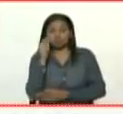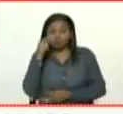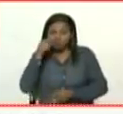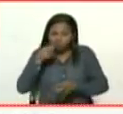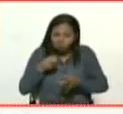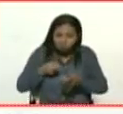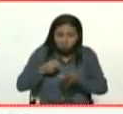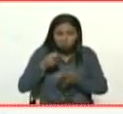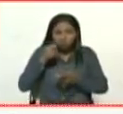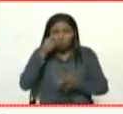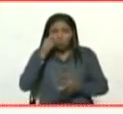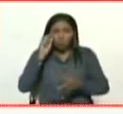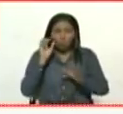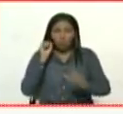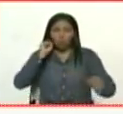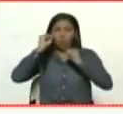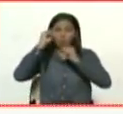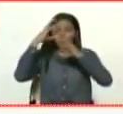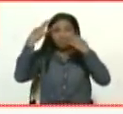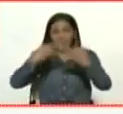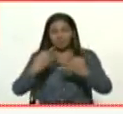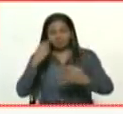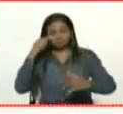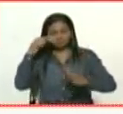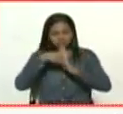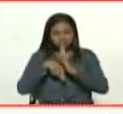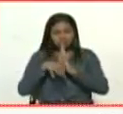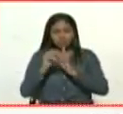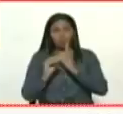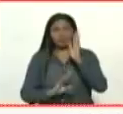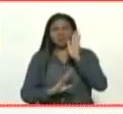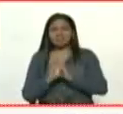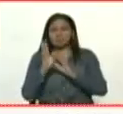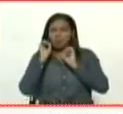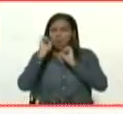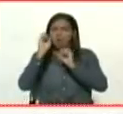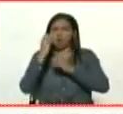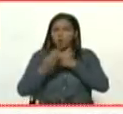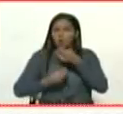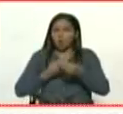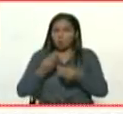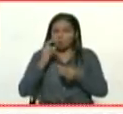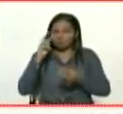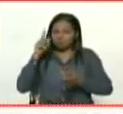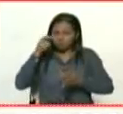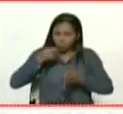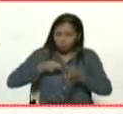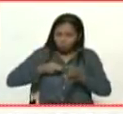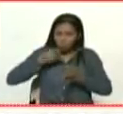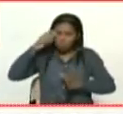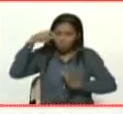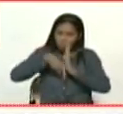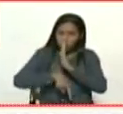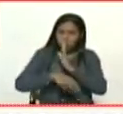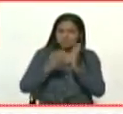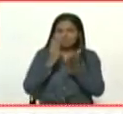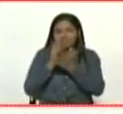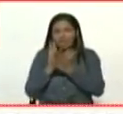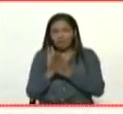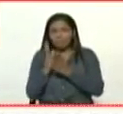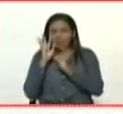esto es un logro de verdad. Es un crecimiento, pero es un logro, hay que meterle la lupa. Siempre de manera